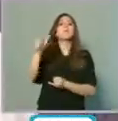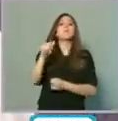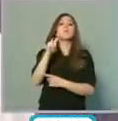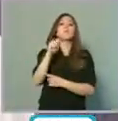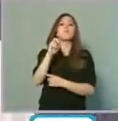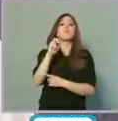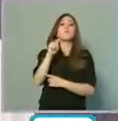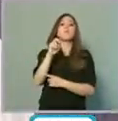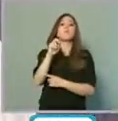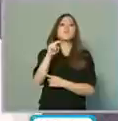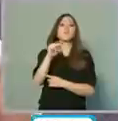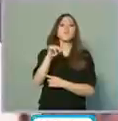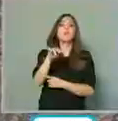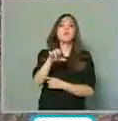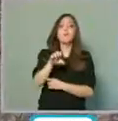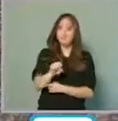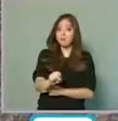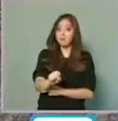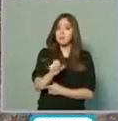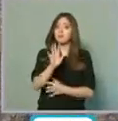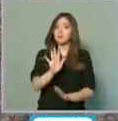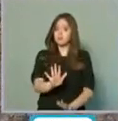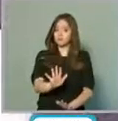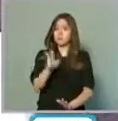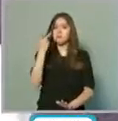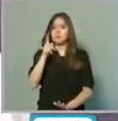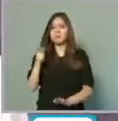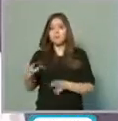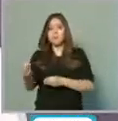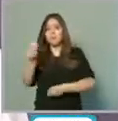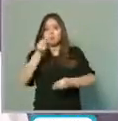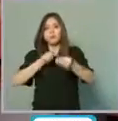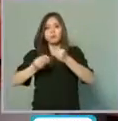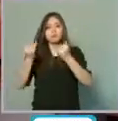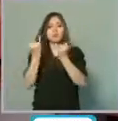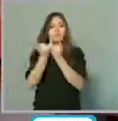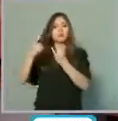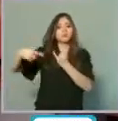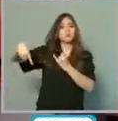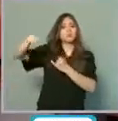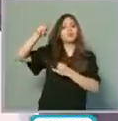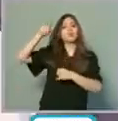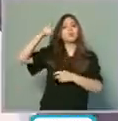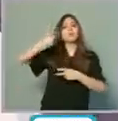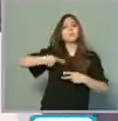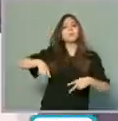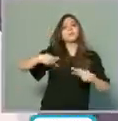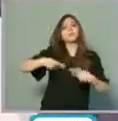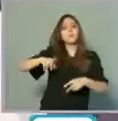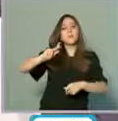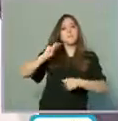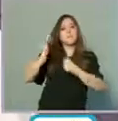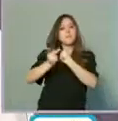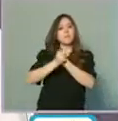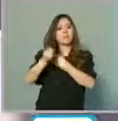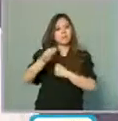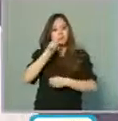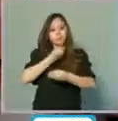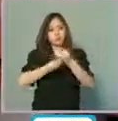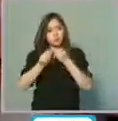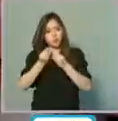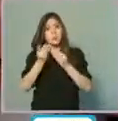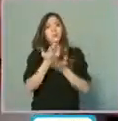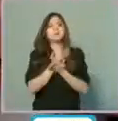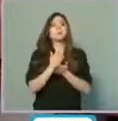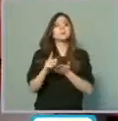también forma parte de otros alimentos de otros países, ¿no? Pero de manera prioritaria en México. Y fíjense